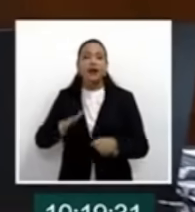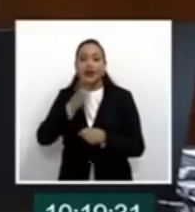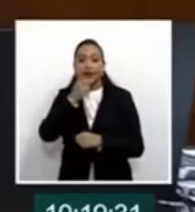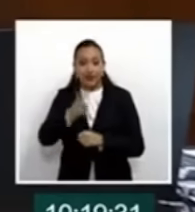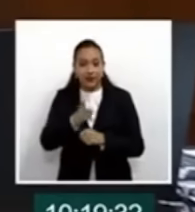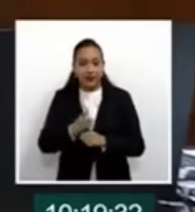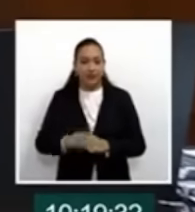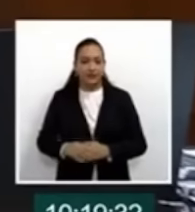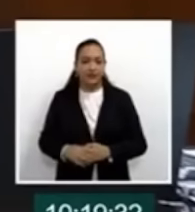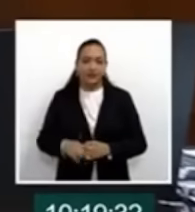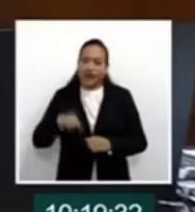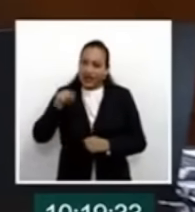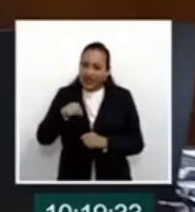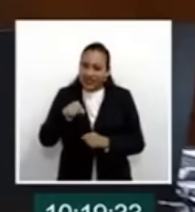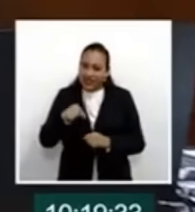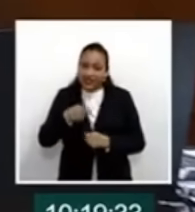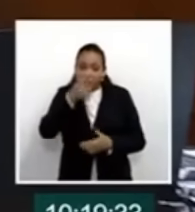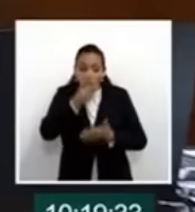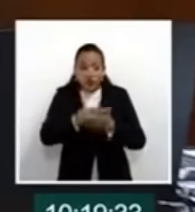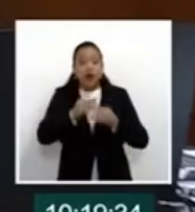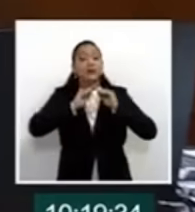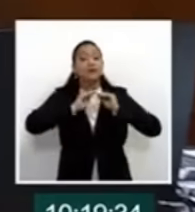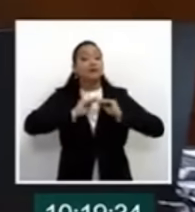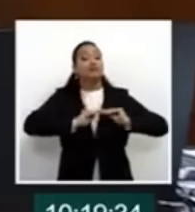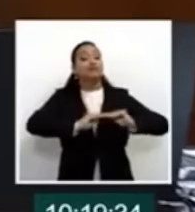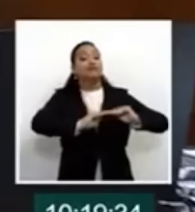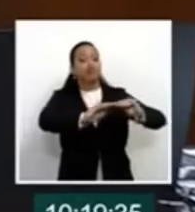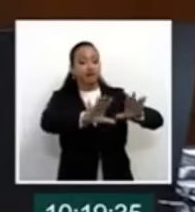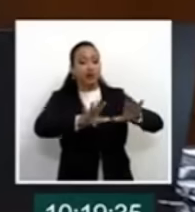imponer o tomar medidas para que la justicia sea